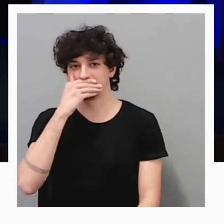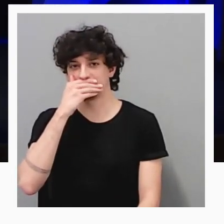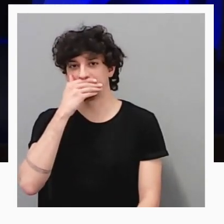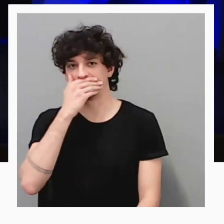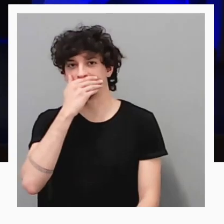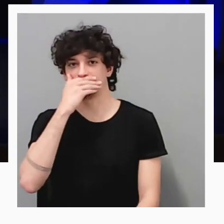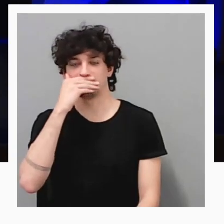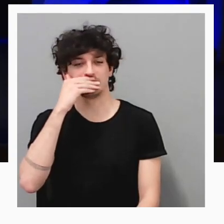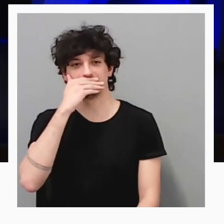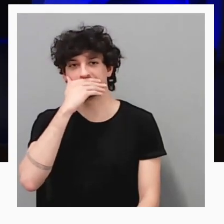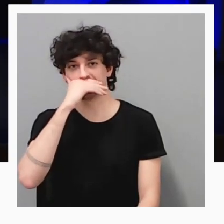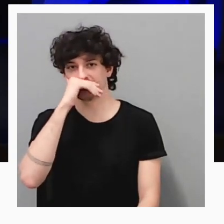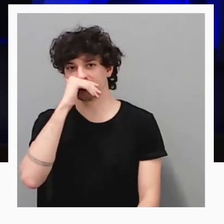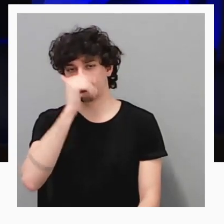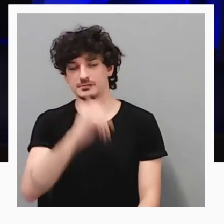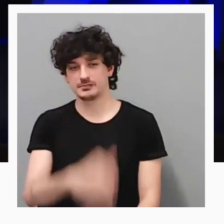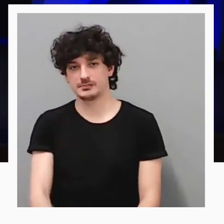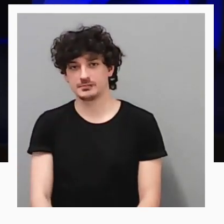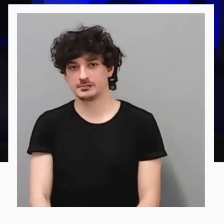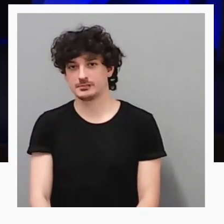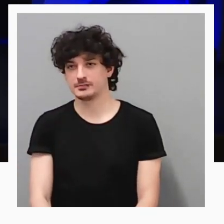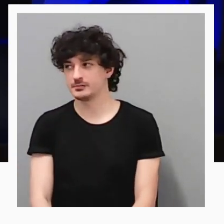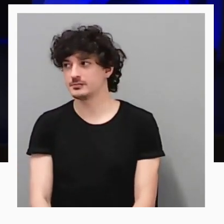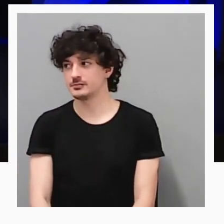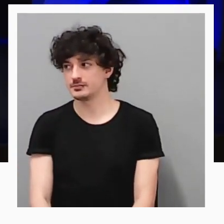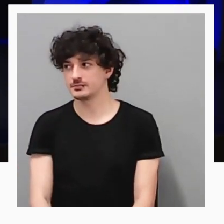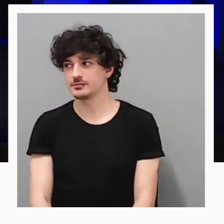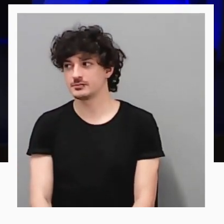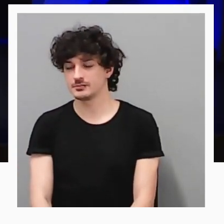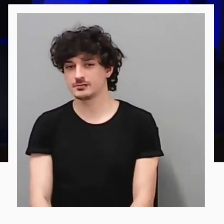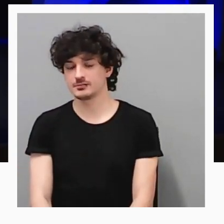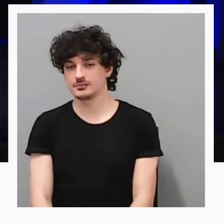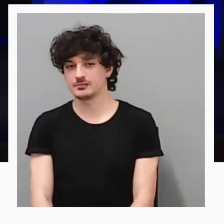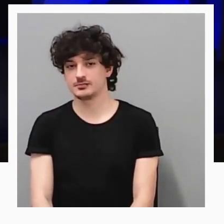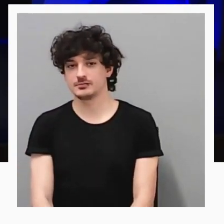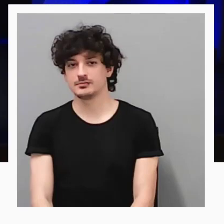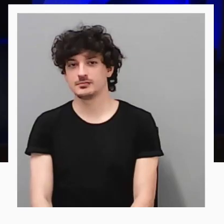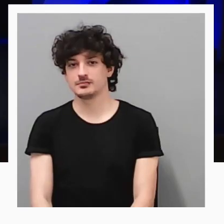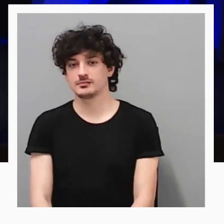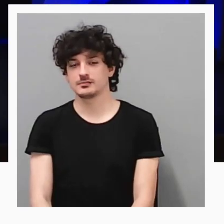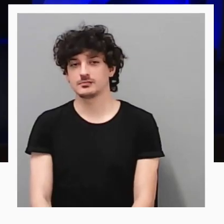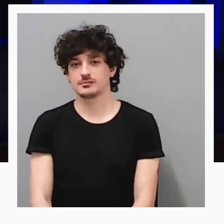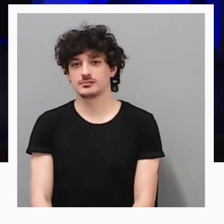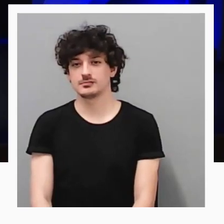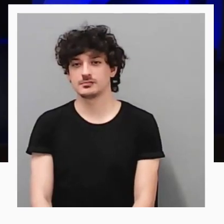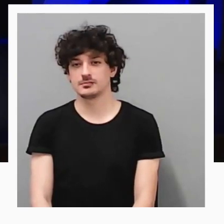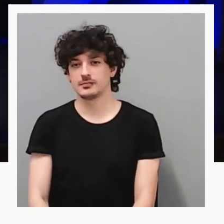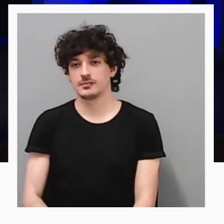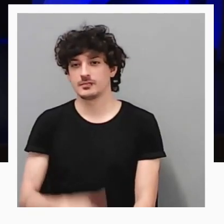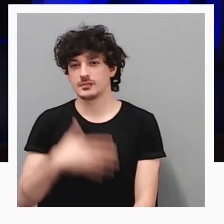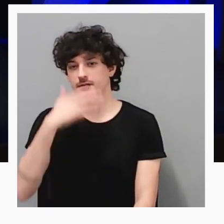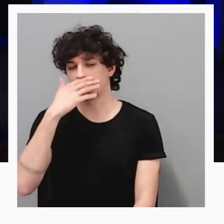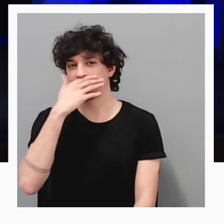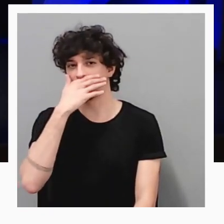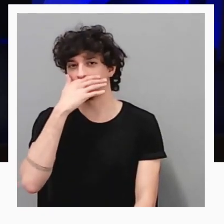Como hablábamos en otras mesas, y sabemos que la diversidad existe y aporta valor, pero tenemos